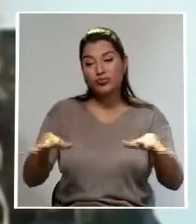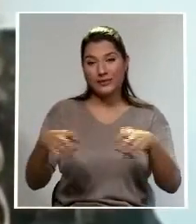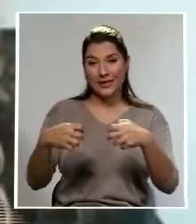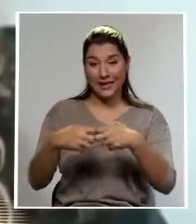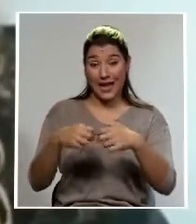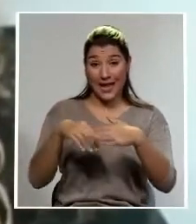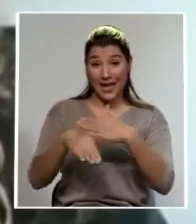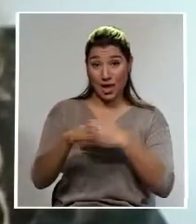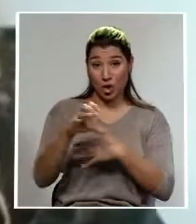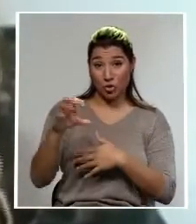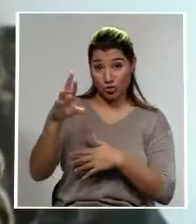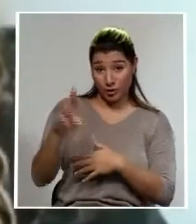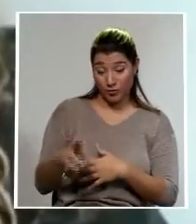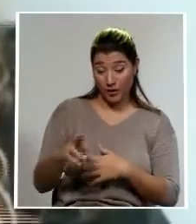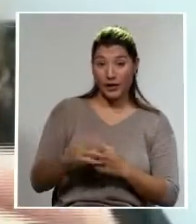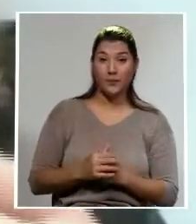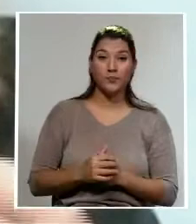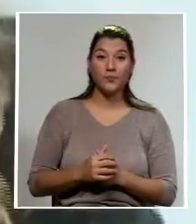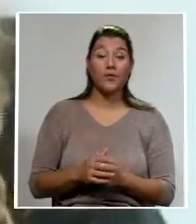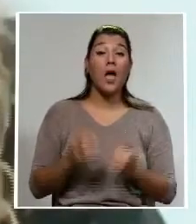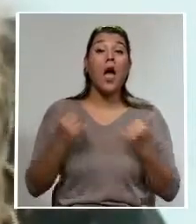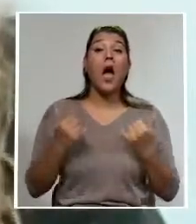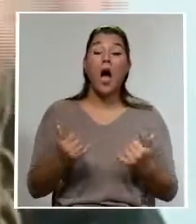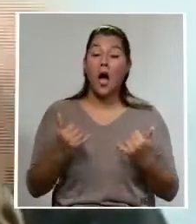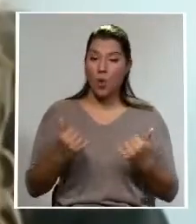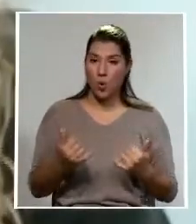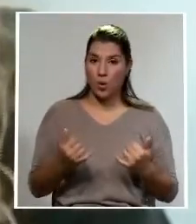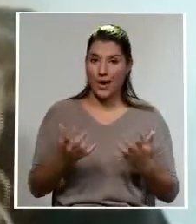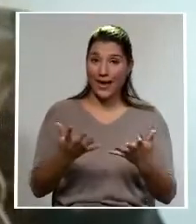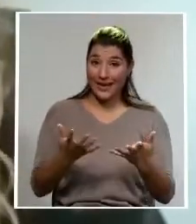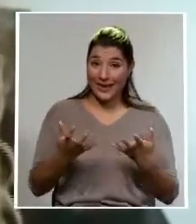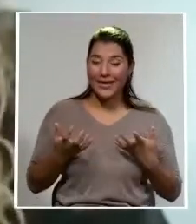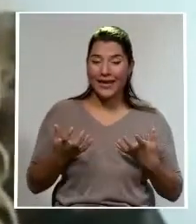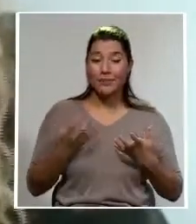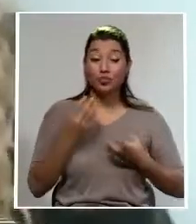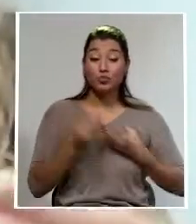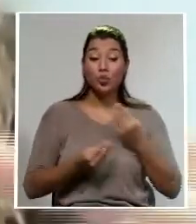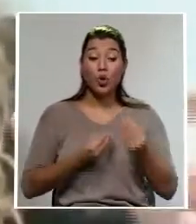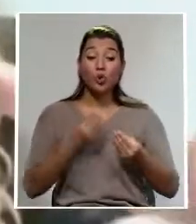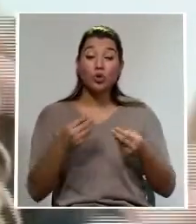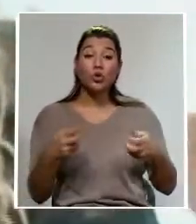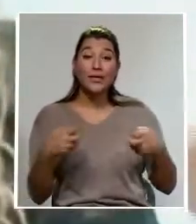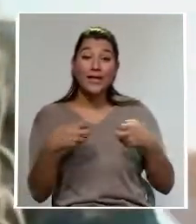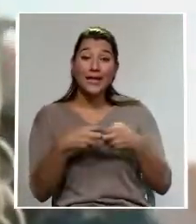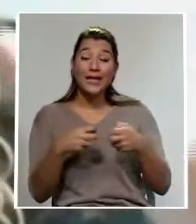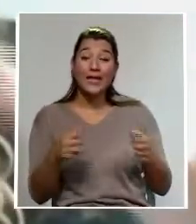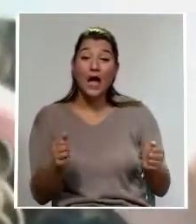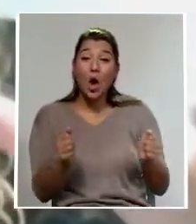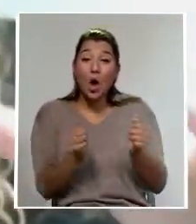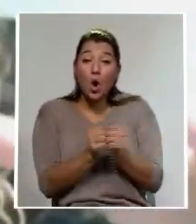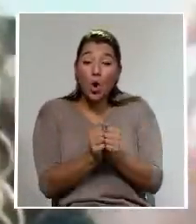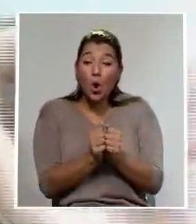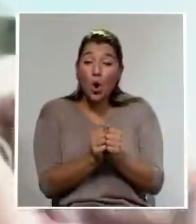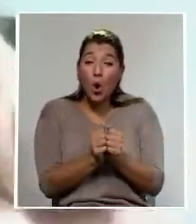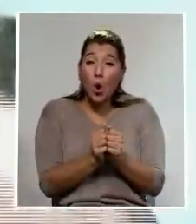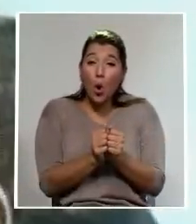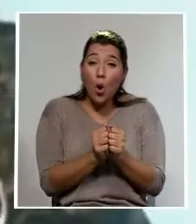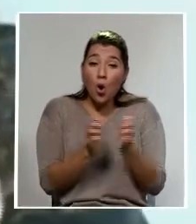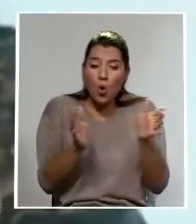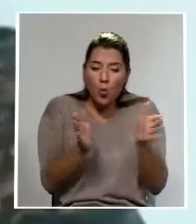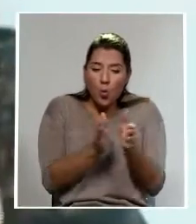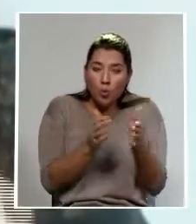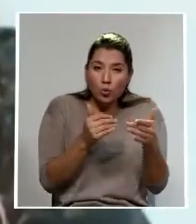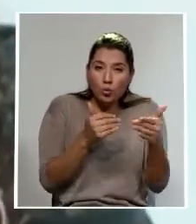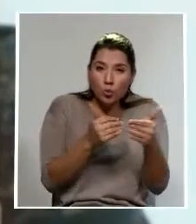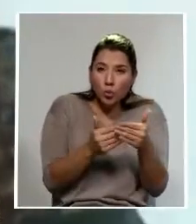generación distribuida lo que busca es generar con pequeñas células o pequeñas unidades alrededor del país con menores